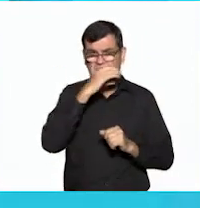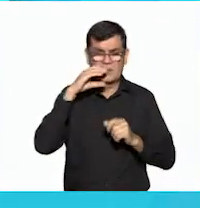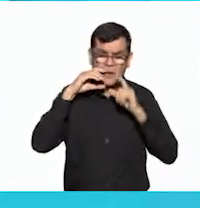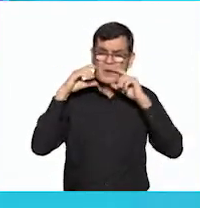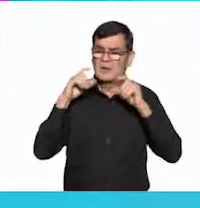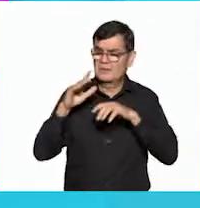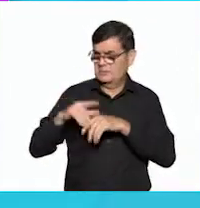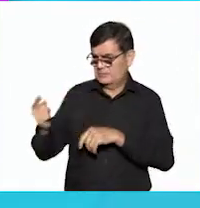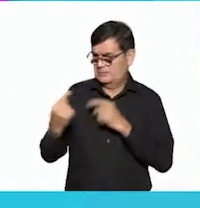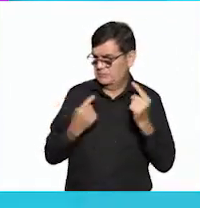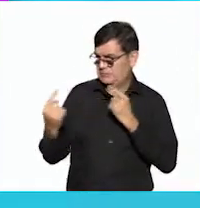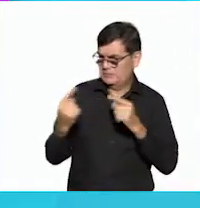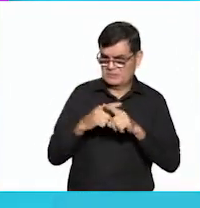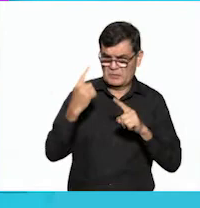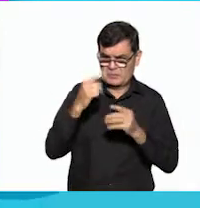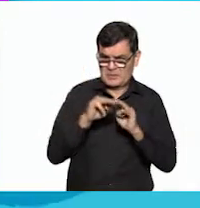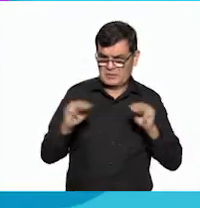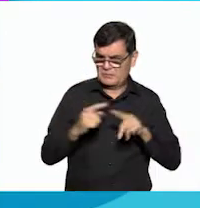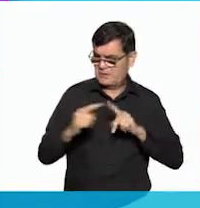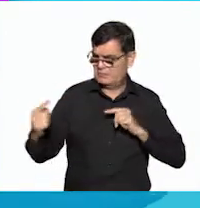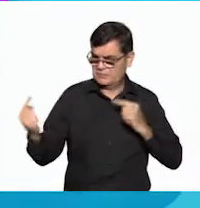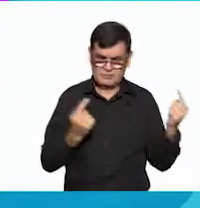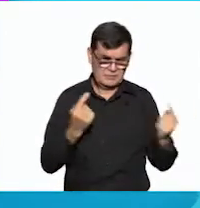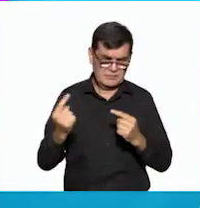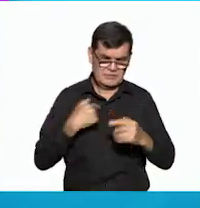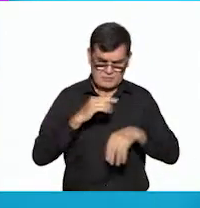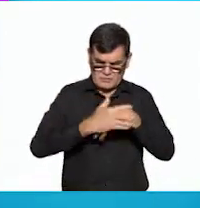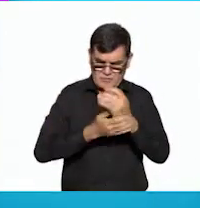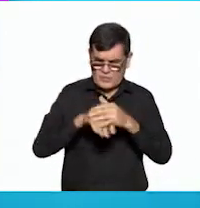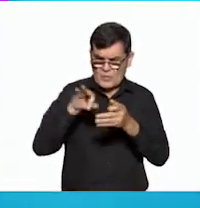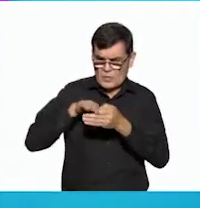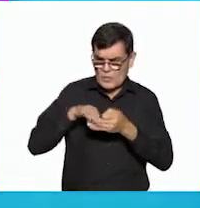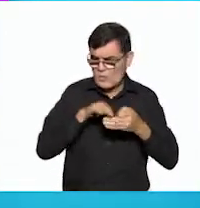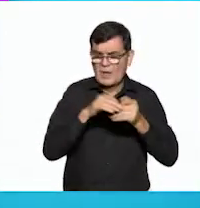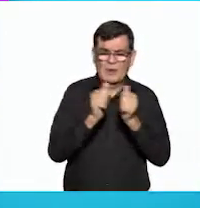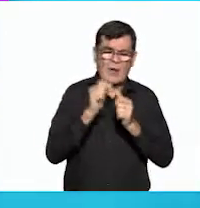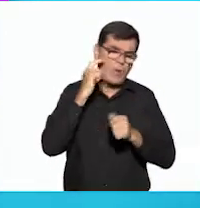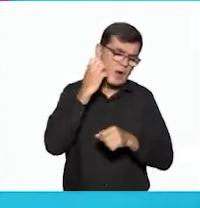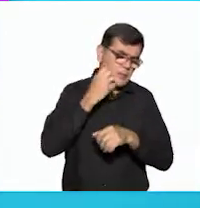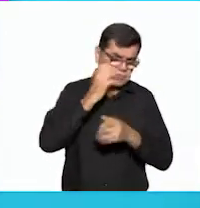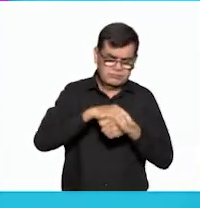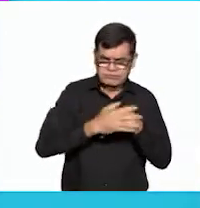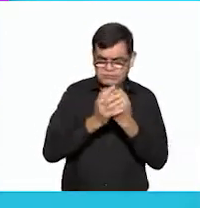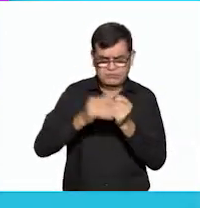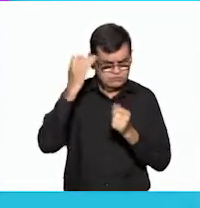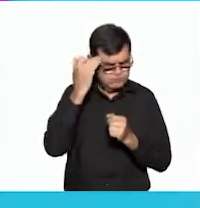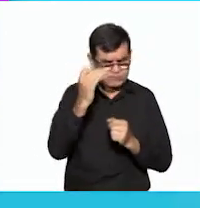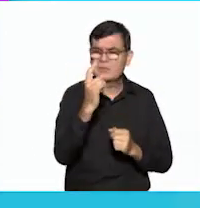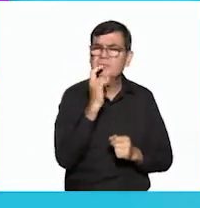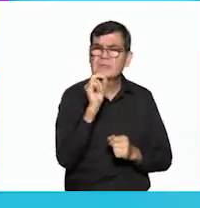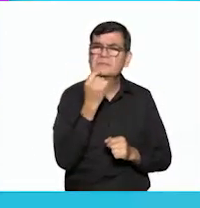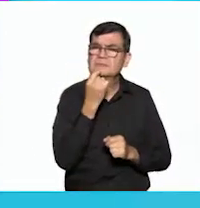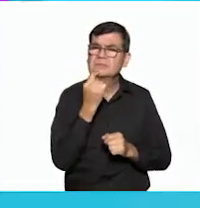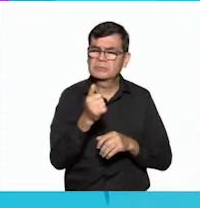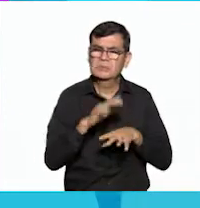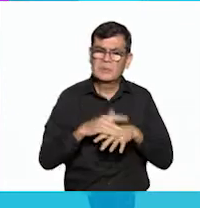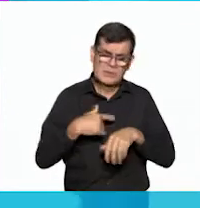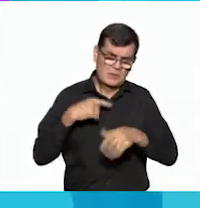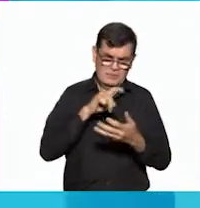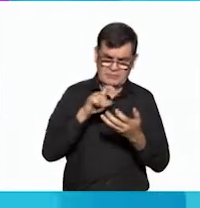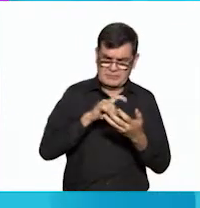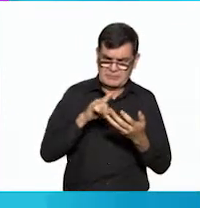1.5 metros entre tú y los demás. Lávate las manos muy seguido con agua y jabón por lo menos durante 20 segundos o